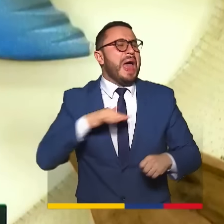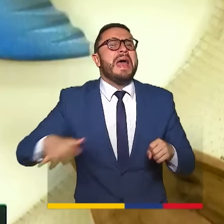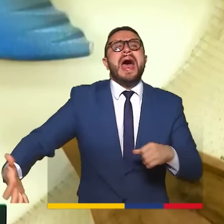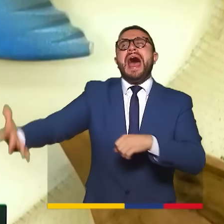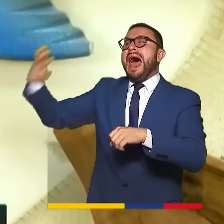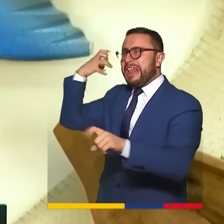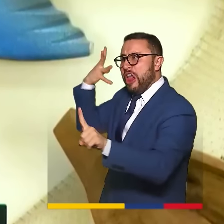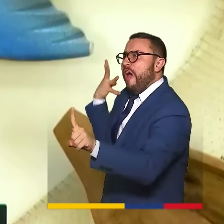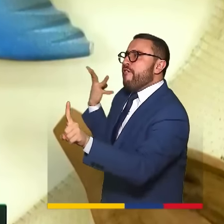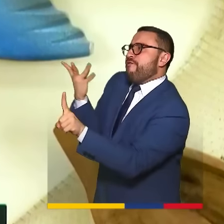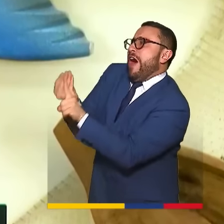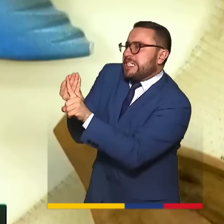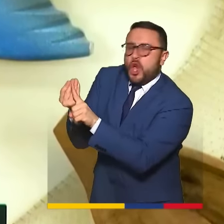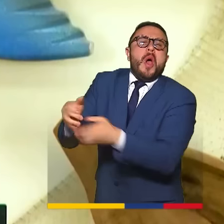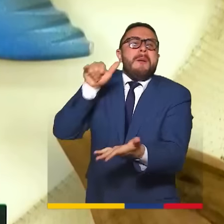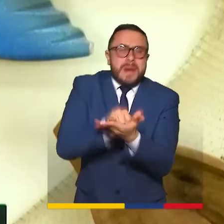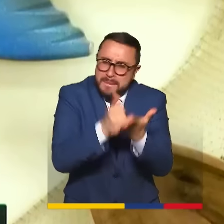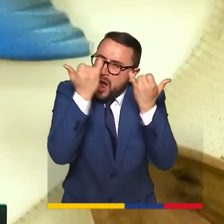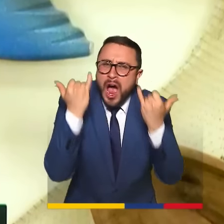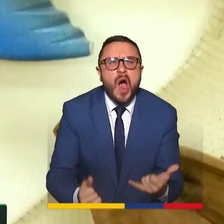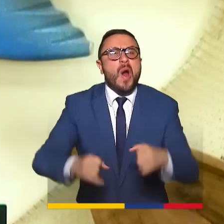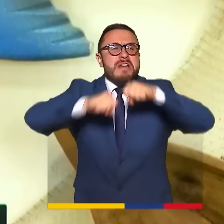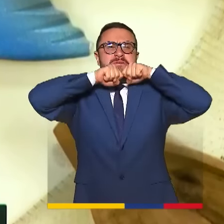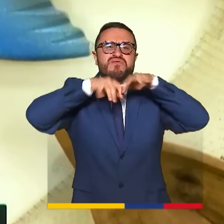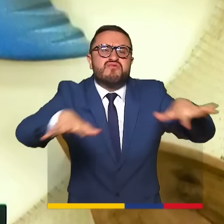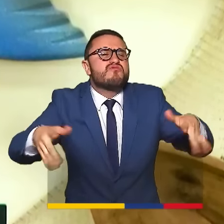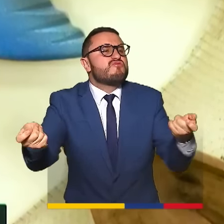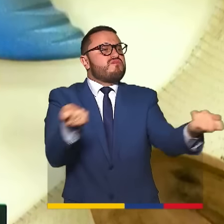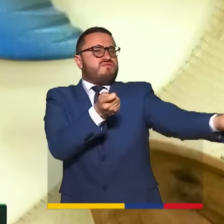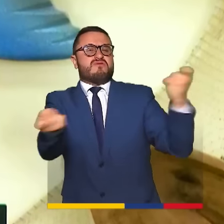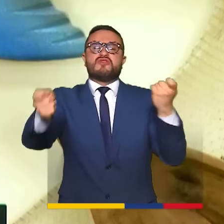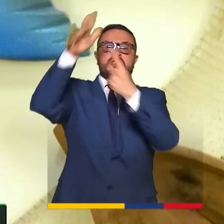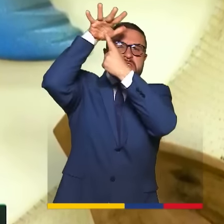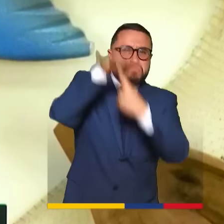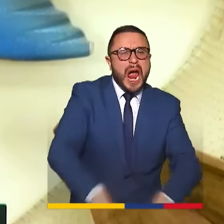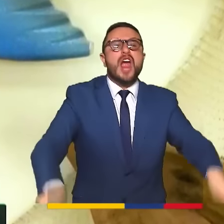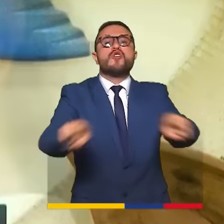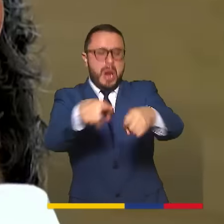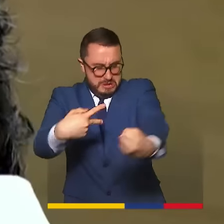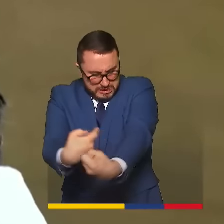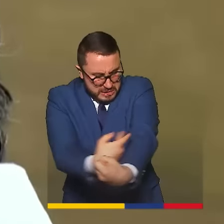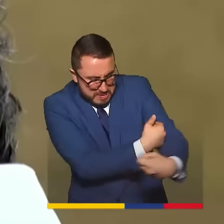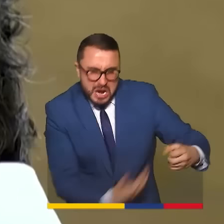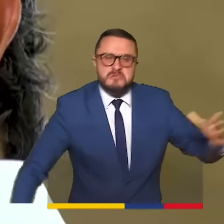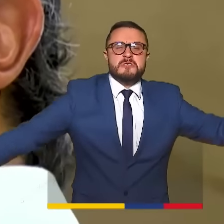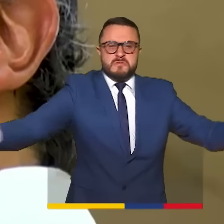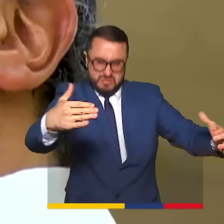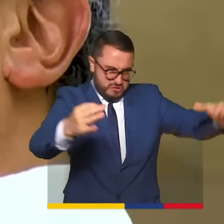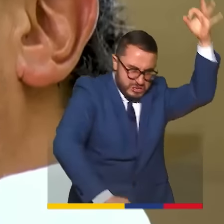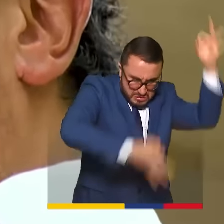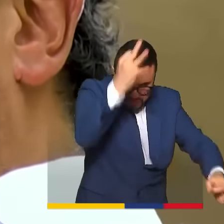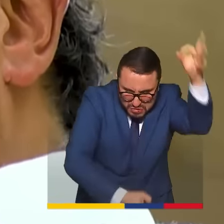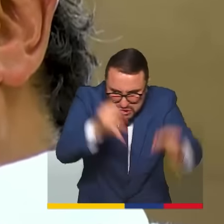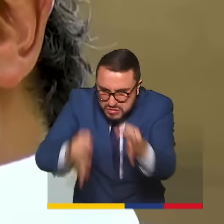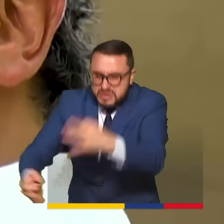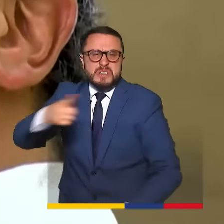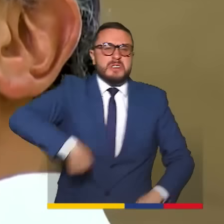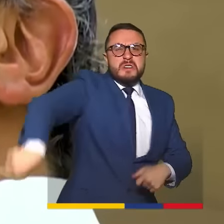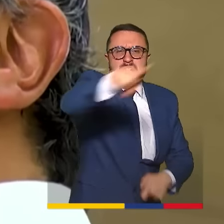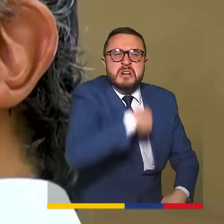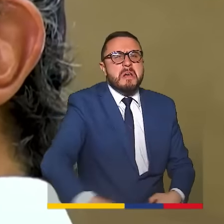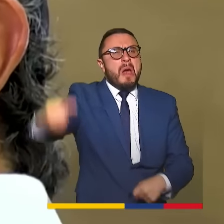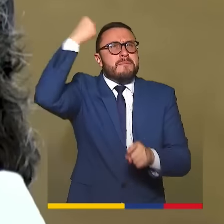facios, al pueblo a ser dominados, a ser rebaños, a ser sojuzgados, a no